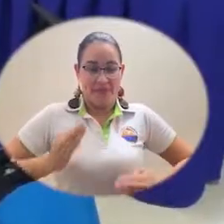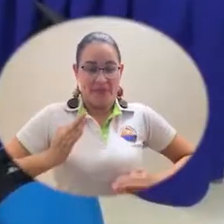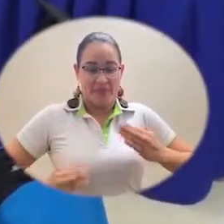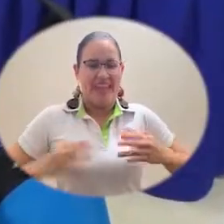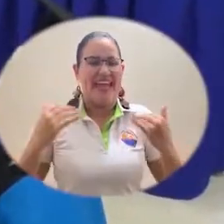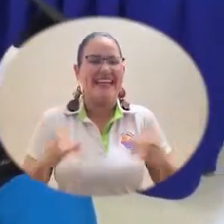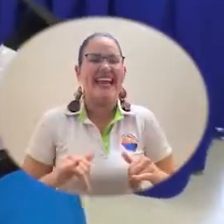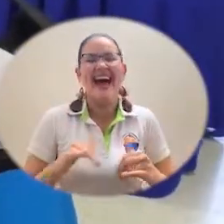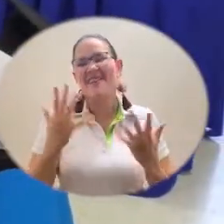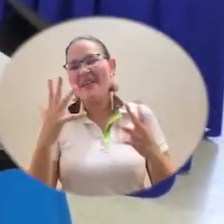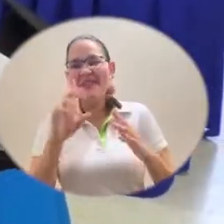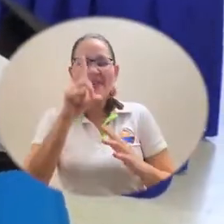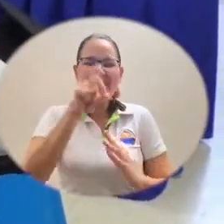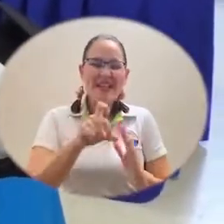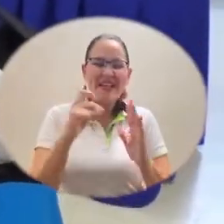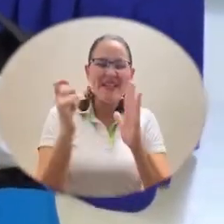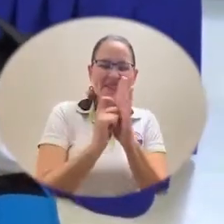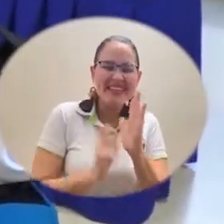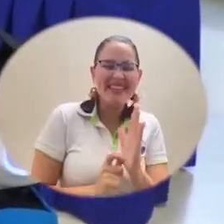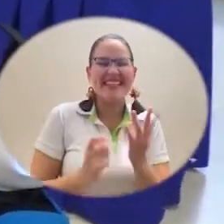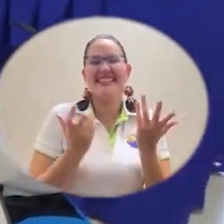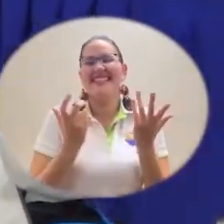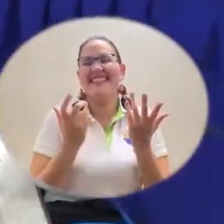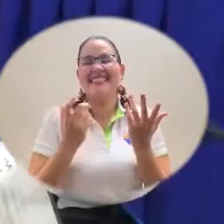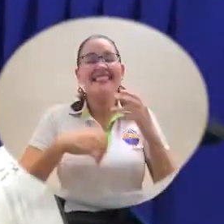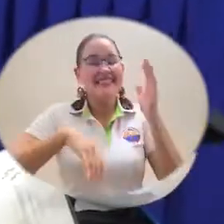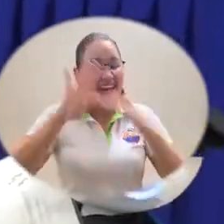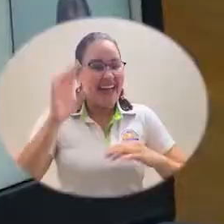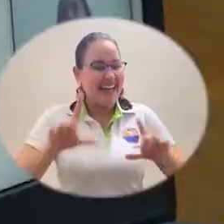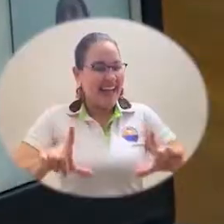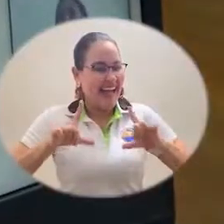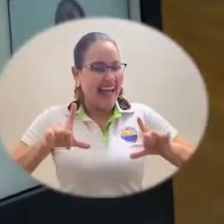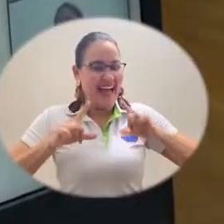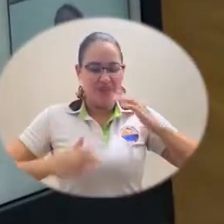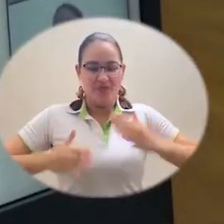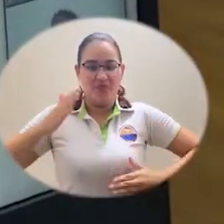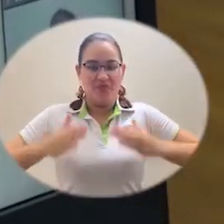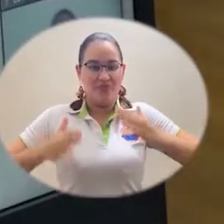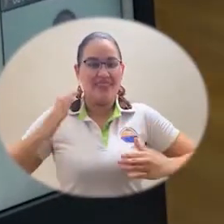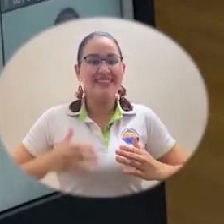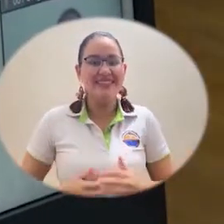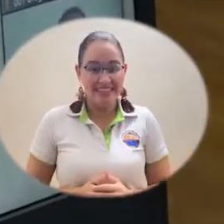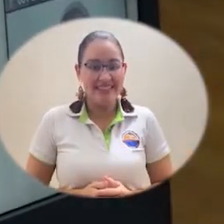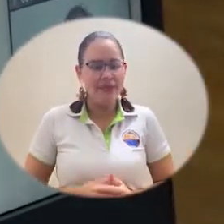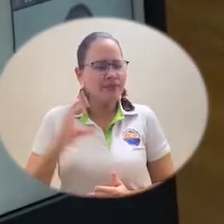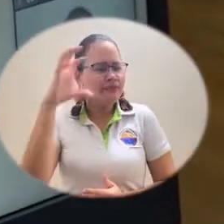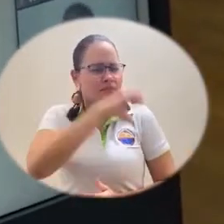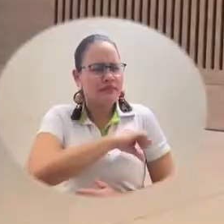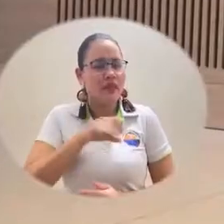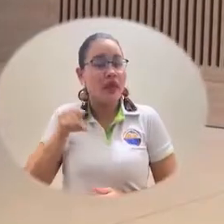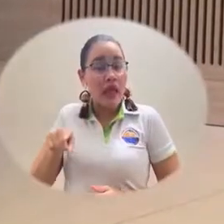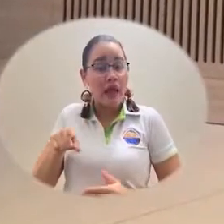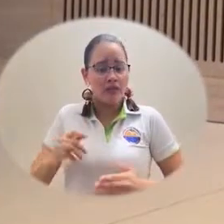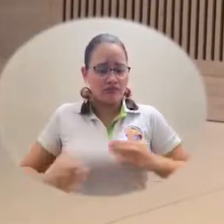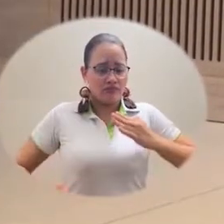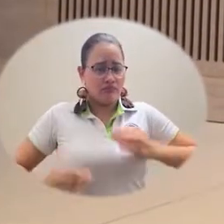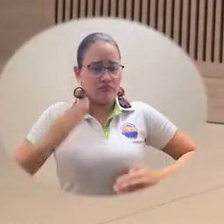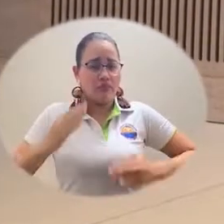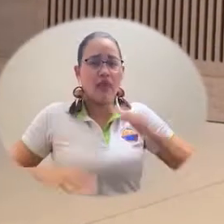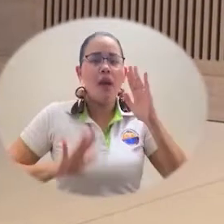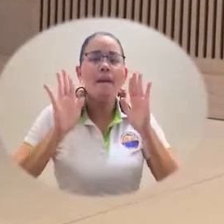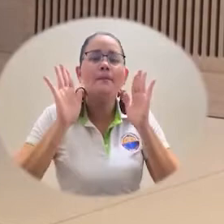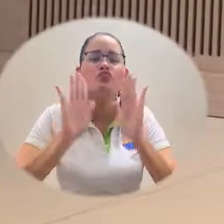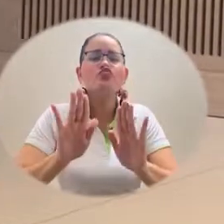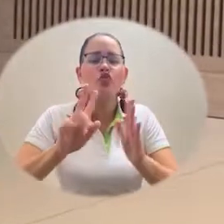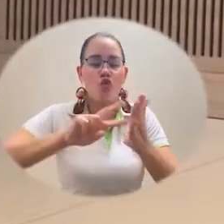Un robot humanoide como Liel, que hoy recibe ya su 5º o 6º diploma, para simbolizar lo que debe ser